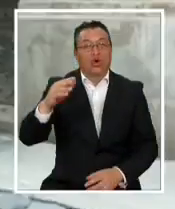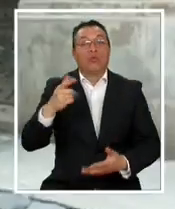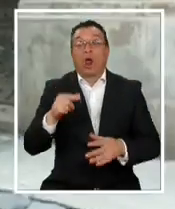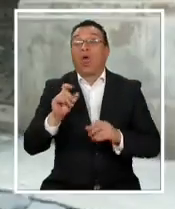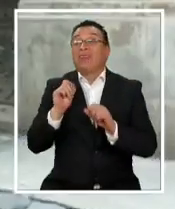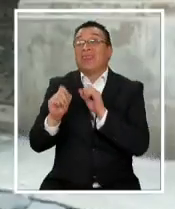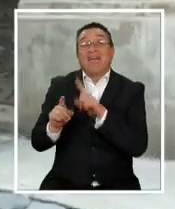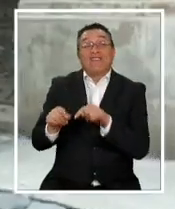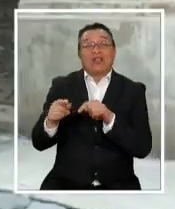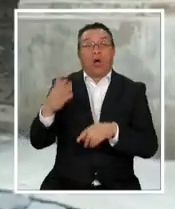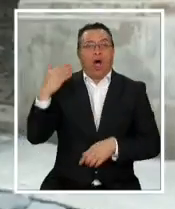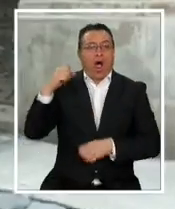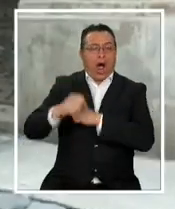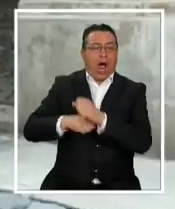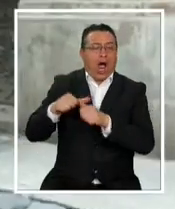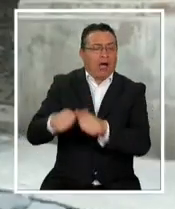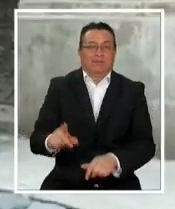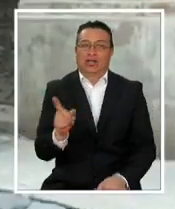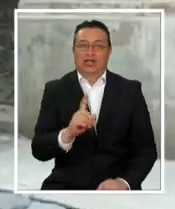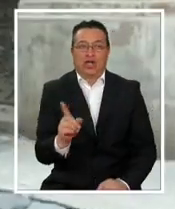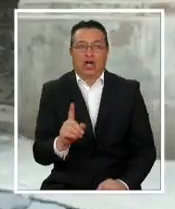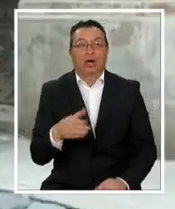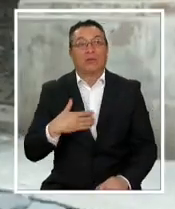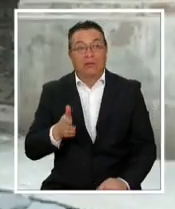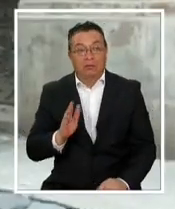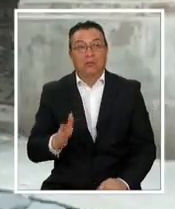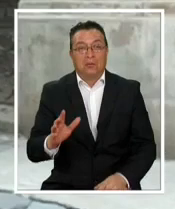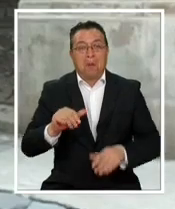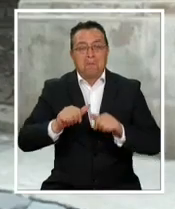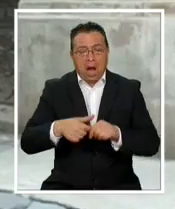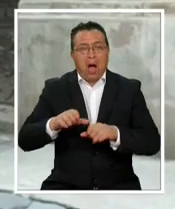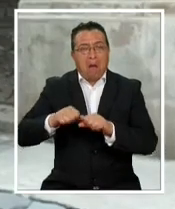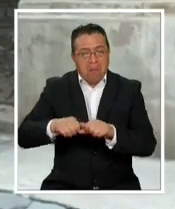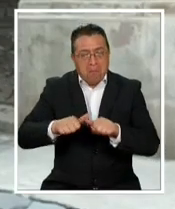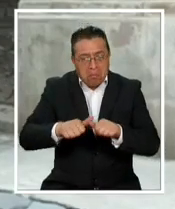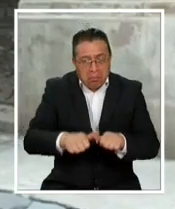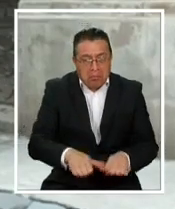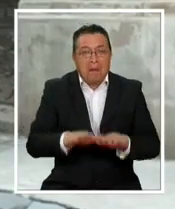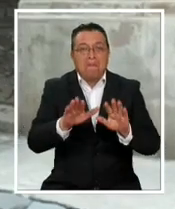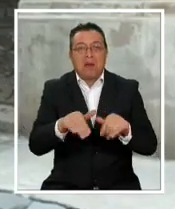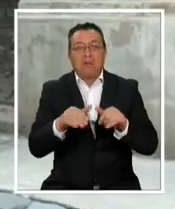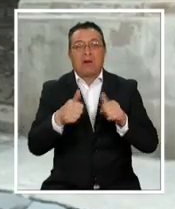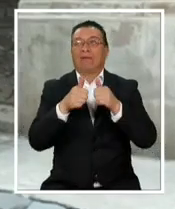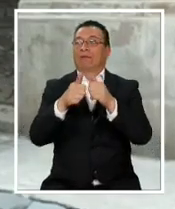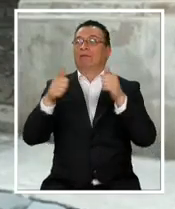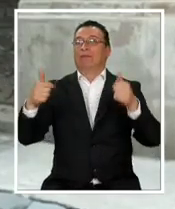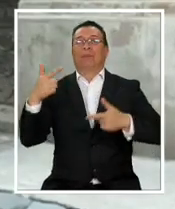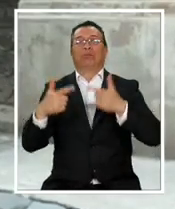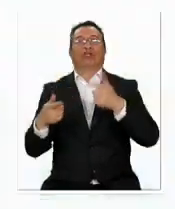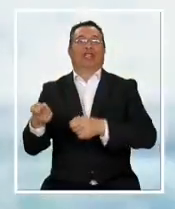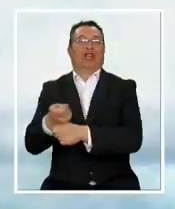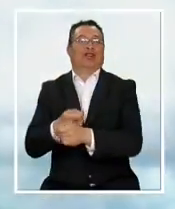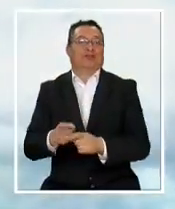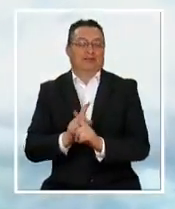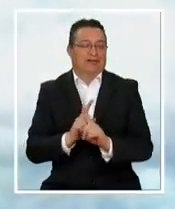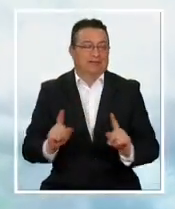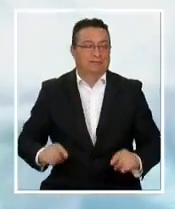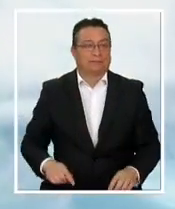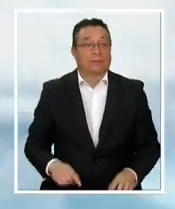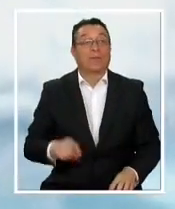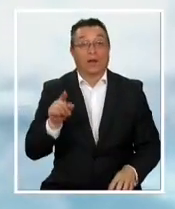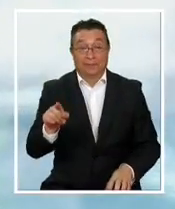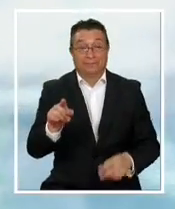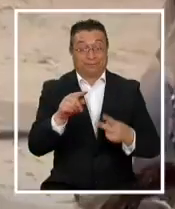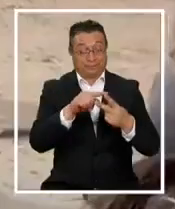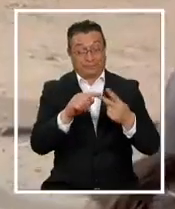modelo de los últimos 30 años, ni siquiera para seguirlo arrastrando como quiere hacerlo la élite política y económica. Uno de ellos y otras